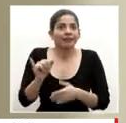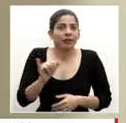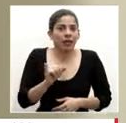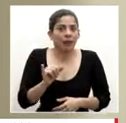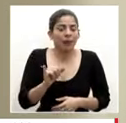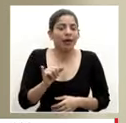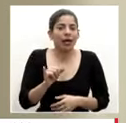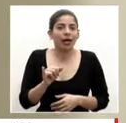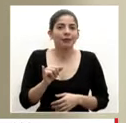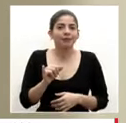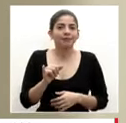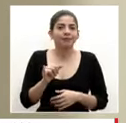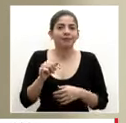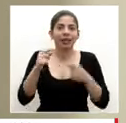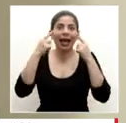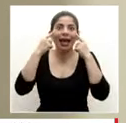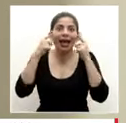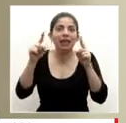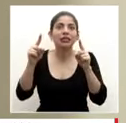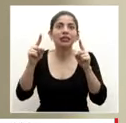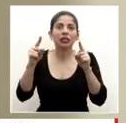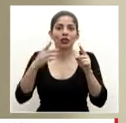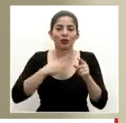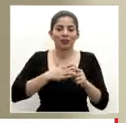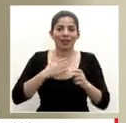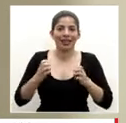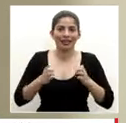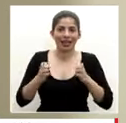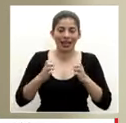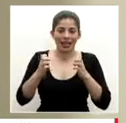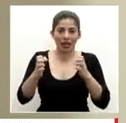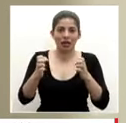de los éxitos de la estrategia o